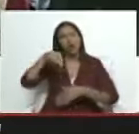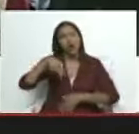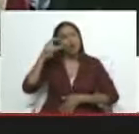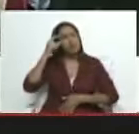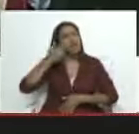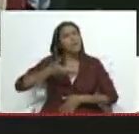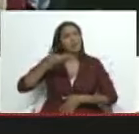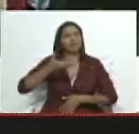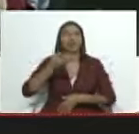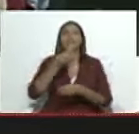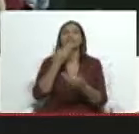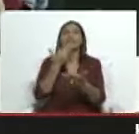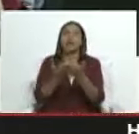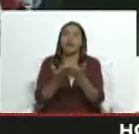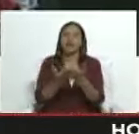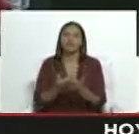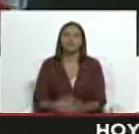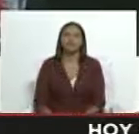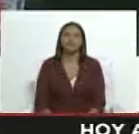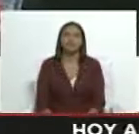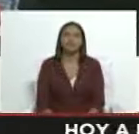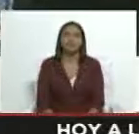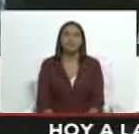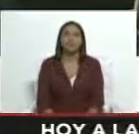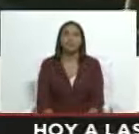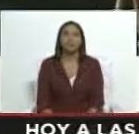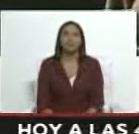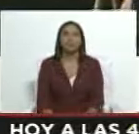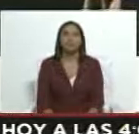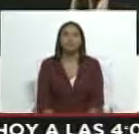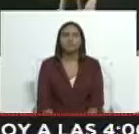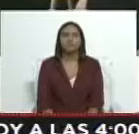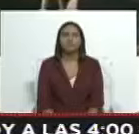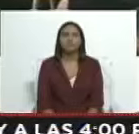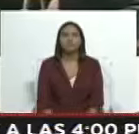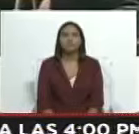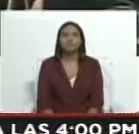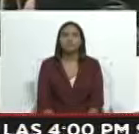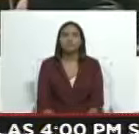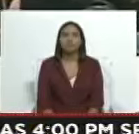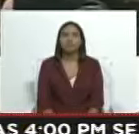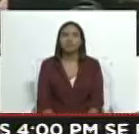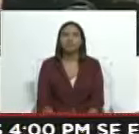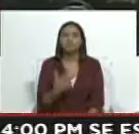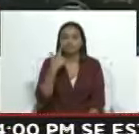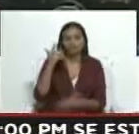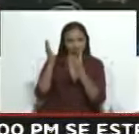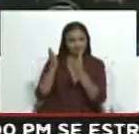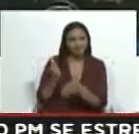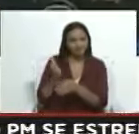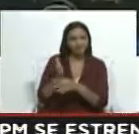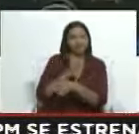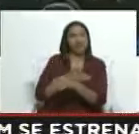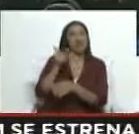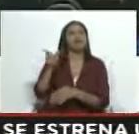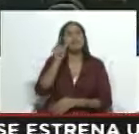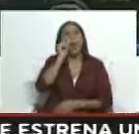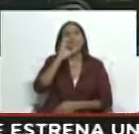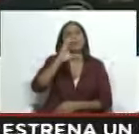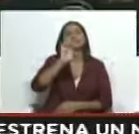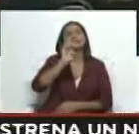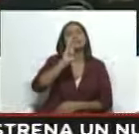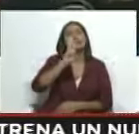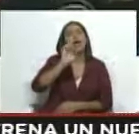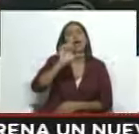gracias. Bien, escuchábamos las palabras del precandidato Daniel Ceballos. Ya ha realizado su postulación ante el Consejo Nacional Electoral.